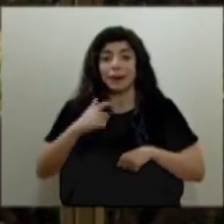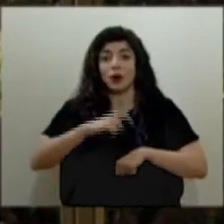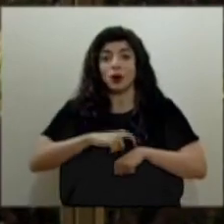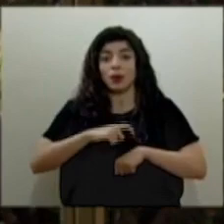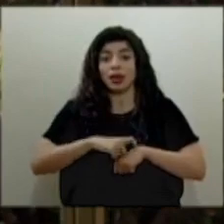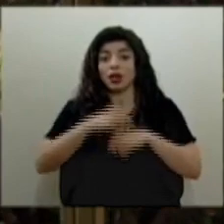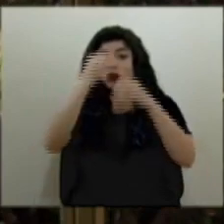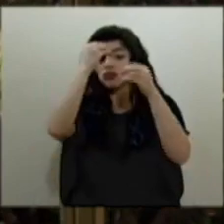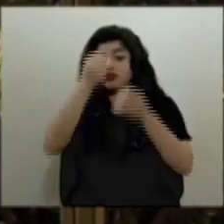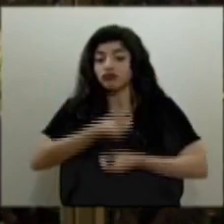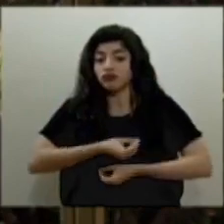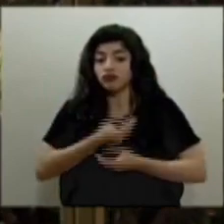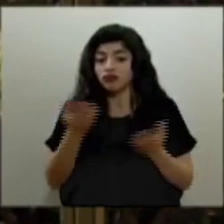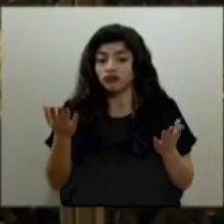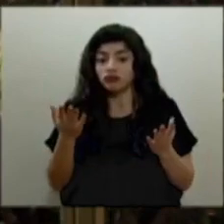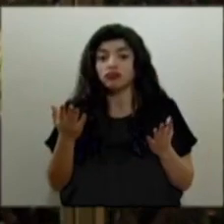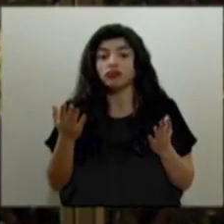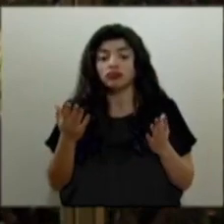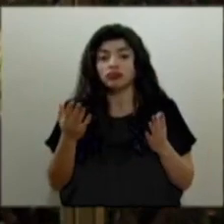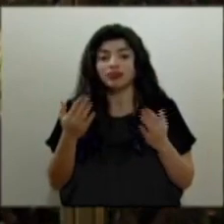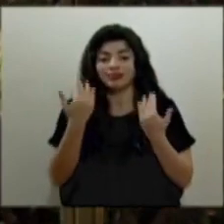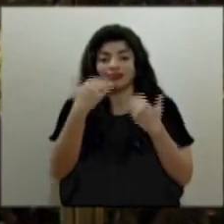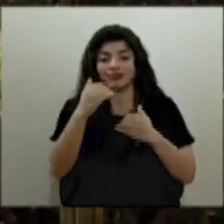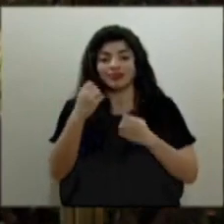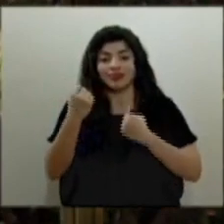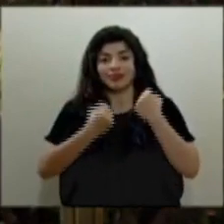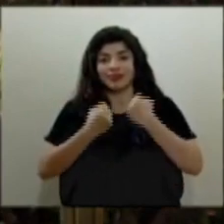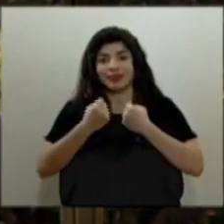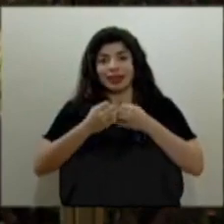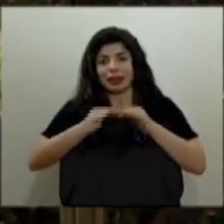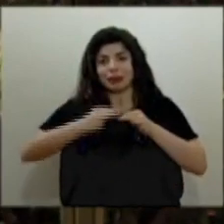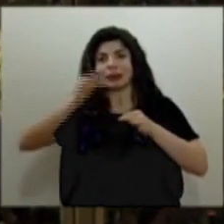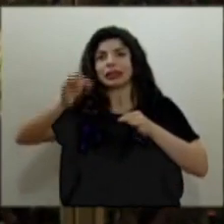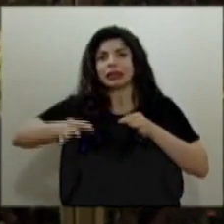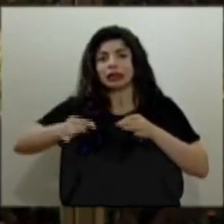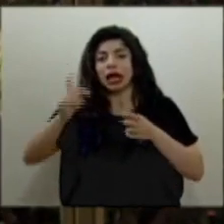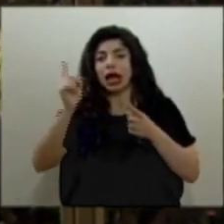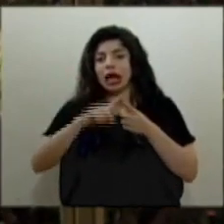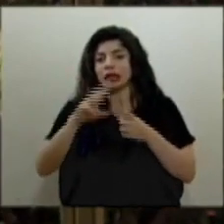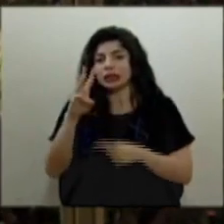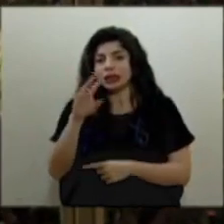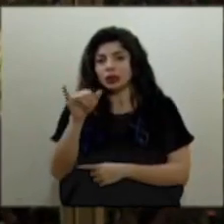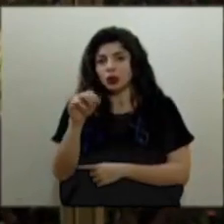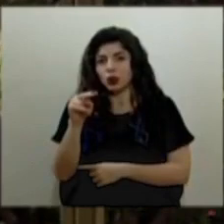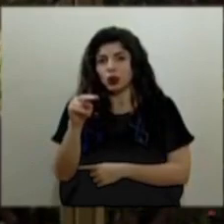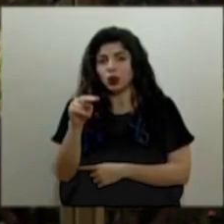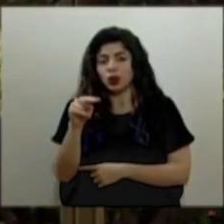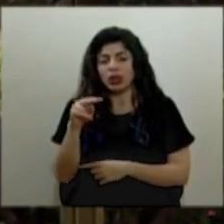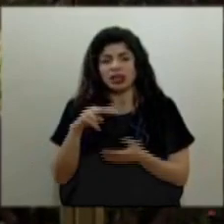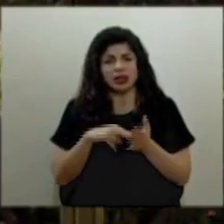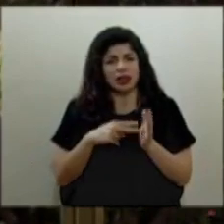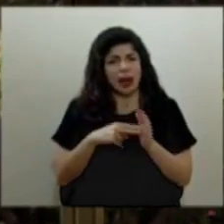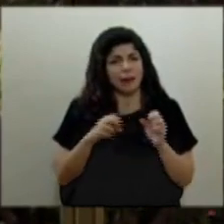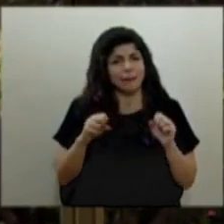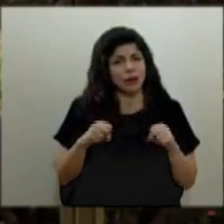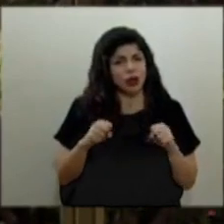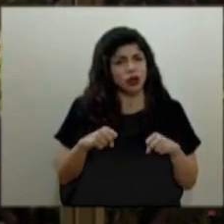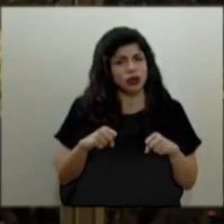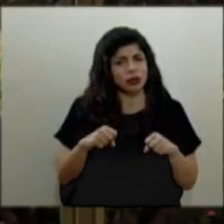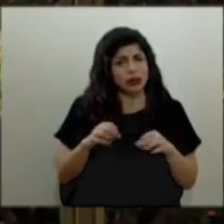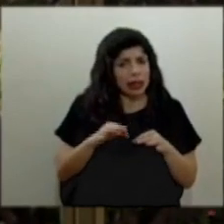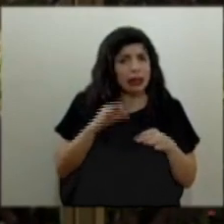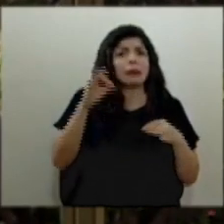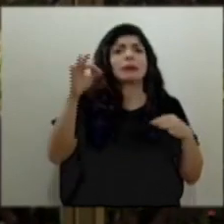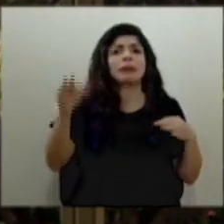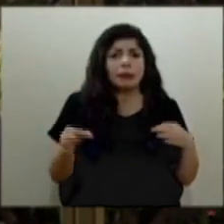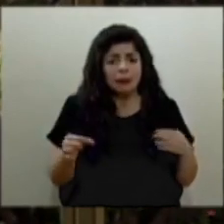está anunciando extensión de la restricción vehicular hasta el 6 de junio. ¿Cabe la posibilidad de extenderla